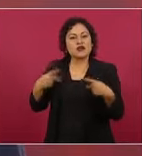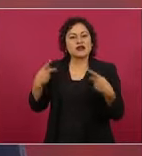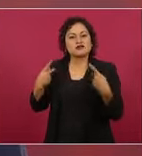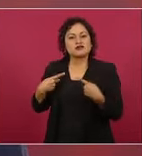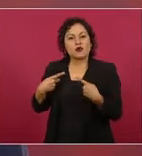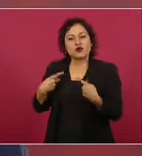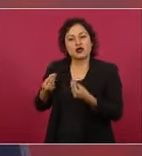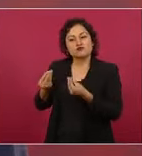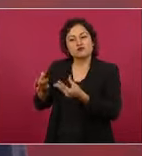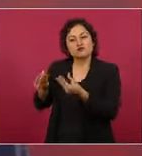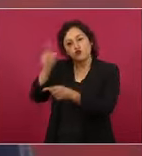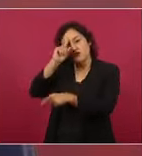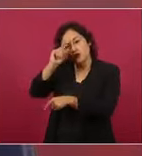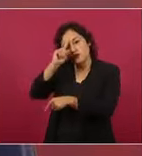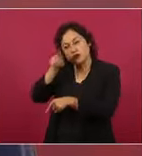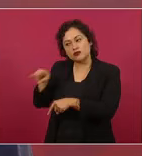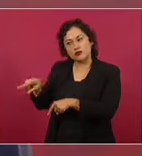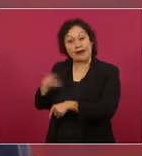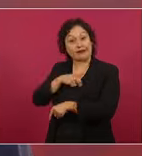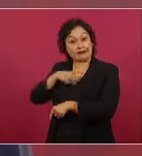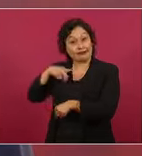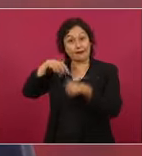deberían de estar analizando el fenómeno,